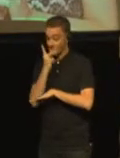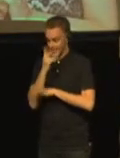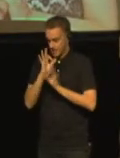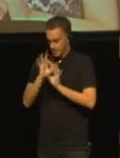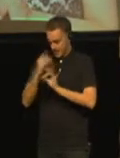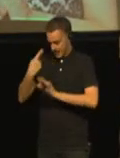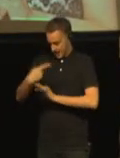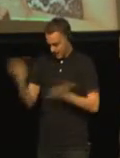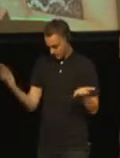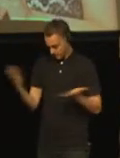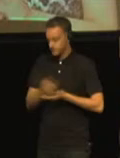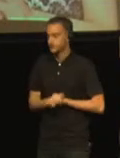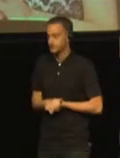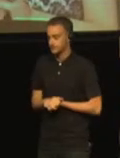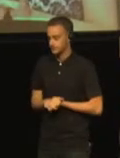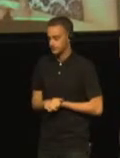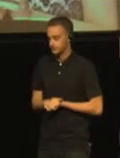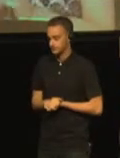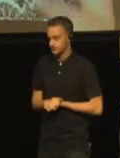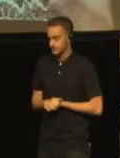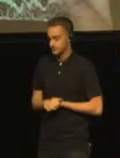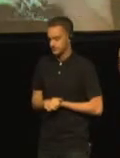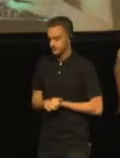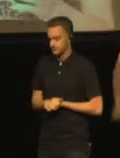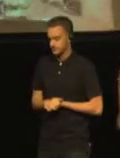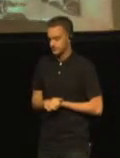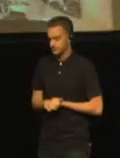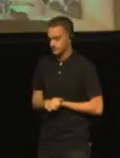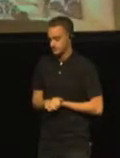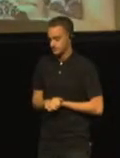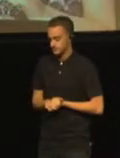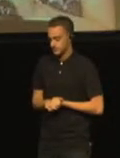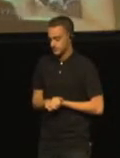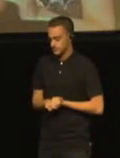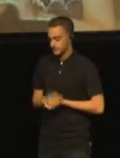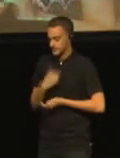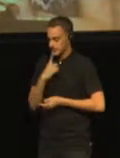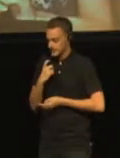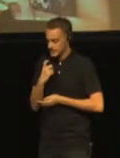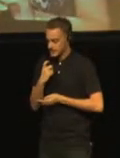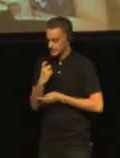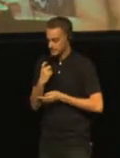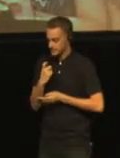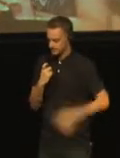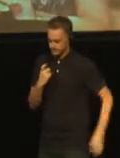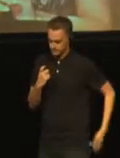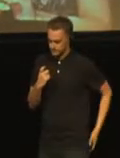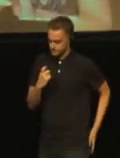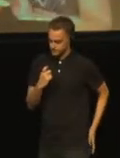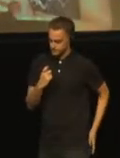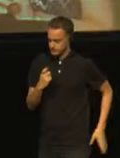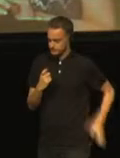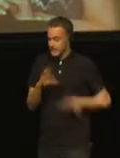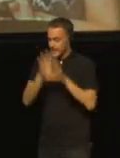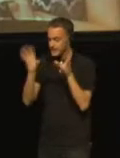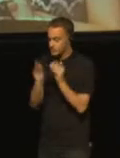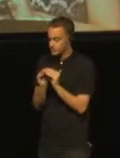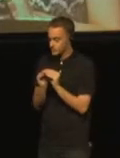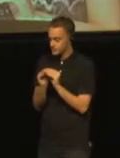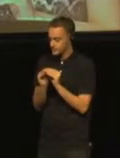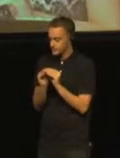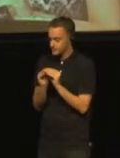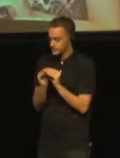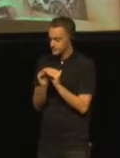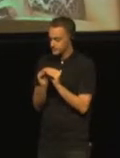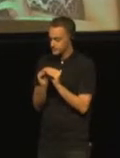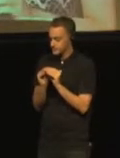específicamente. Lo más difícil, por supuesto, fue sintetizar y recapitular y resumir todo este abanico